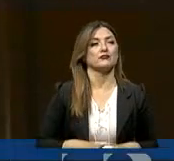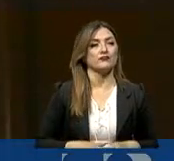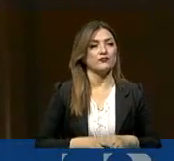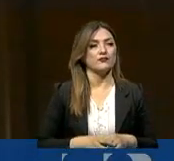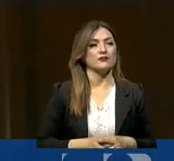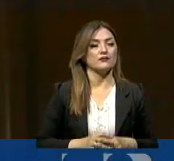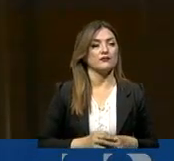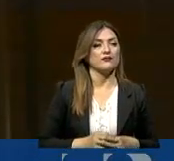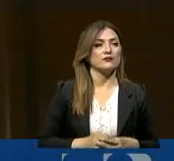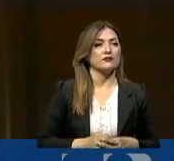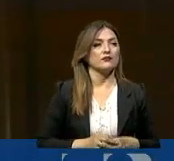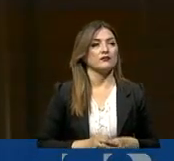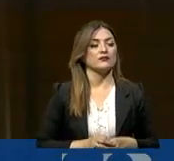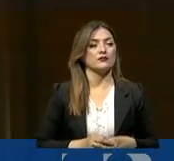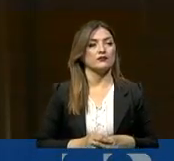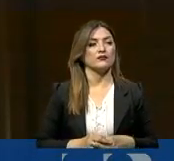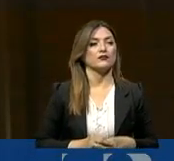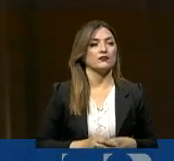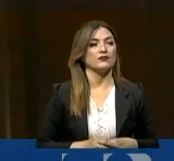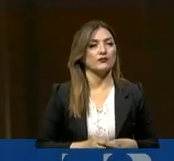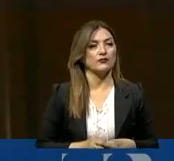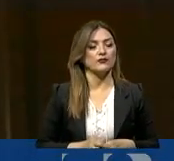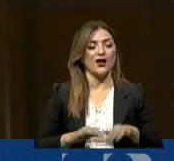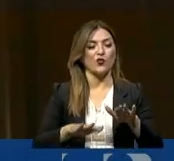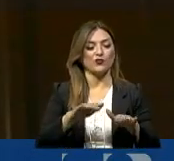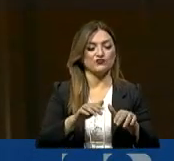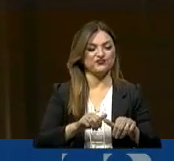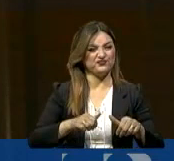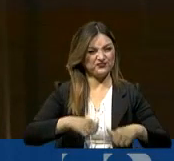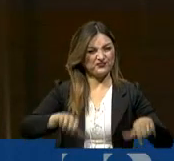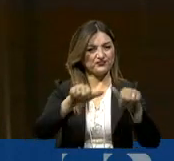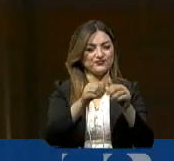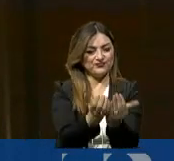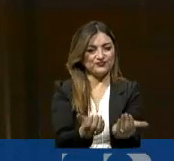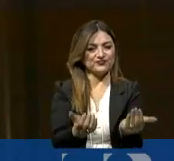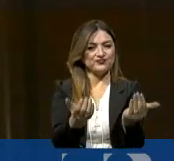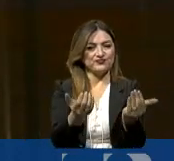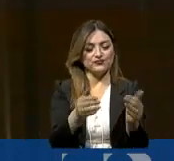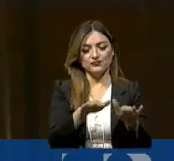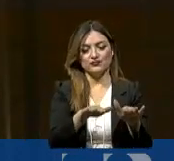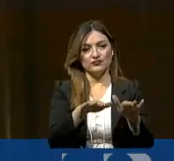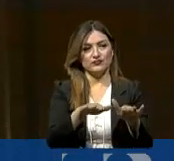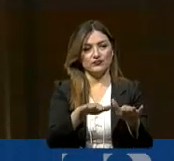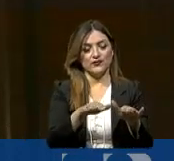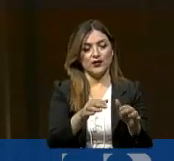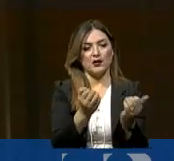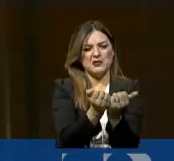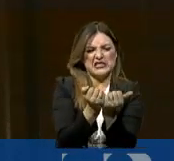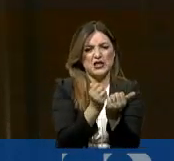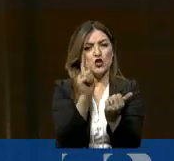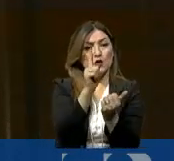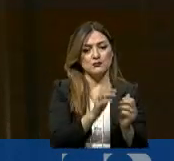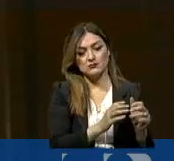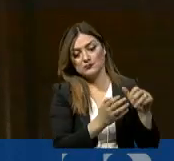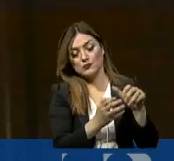las cuales, por la estabilidad de los suelos, nos permita contar con un poco más de espacio